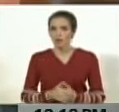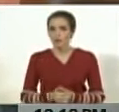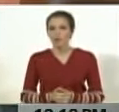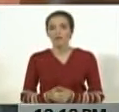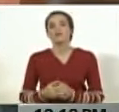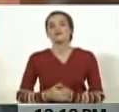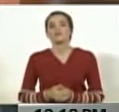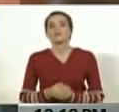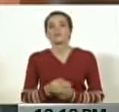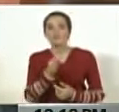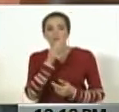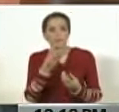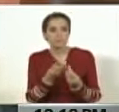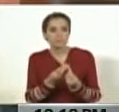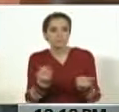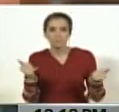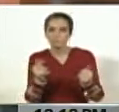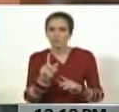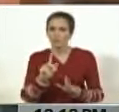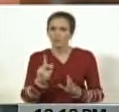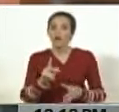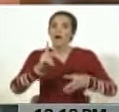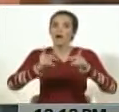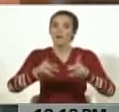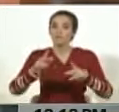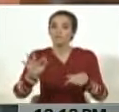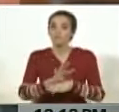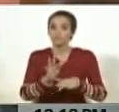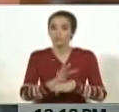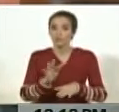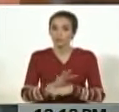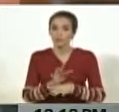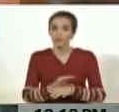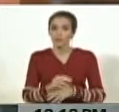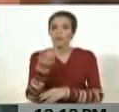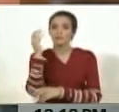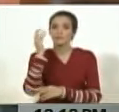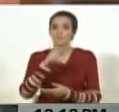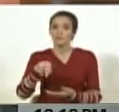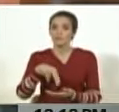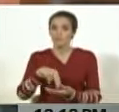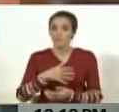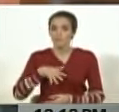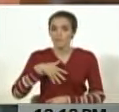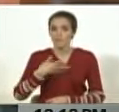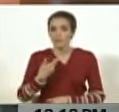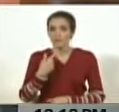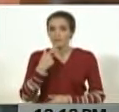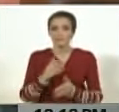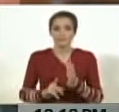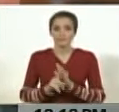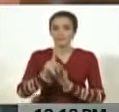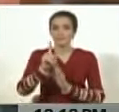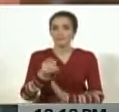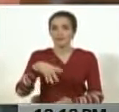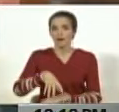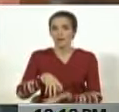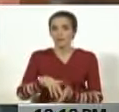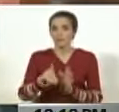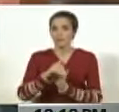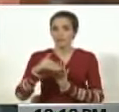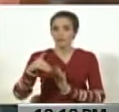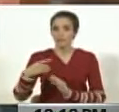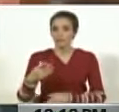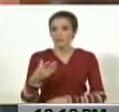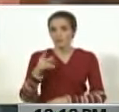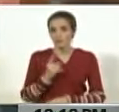disuelta. Simplemente algunas de sus funciones para poder desarrollar el Estado de Derecho